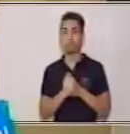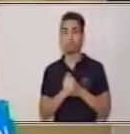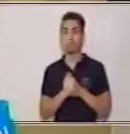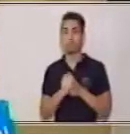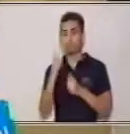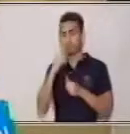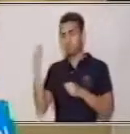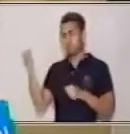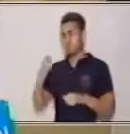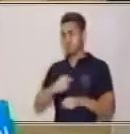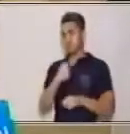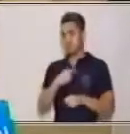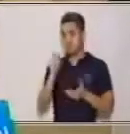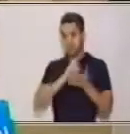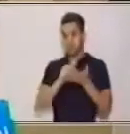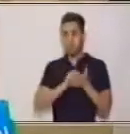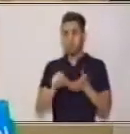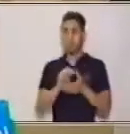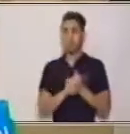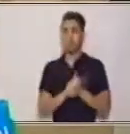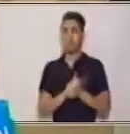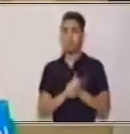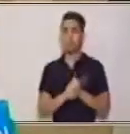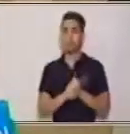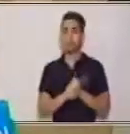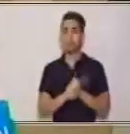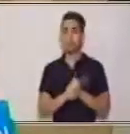cuatro c más